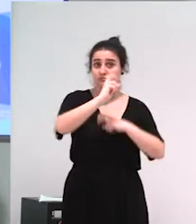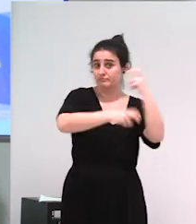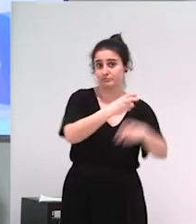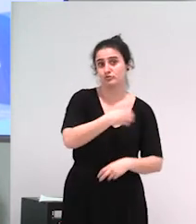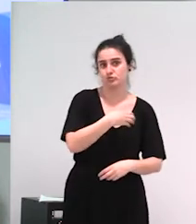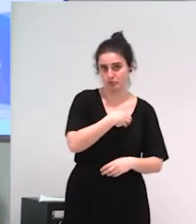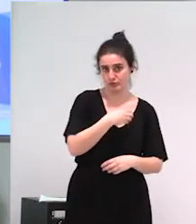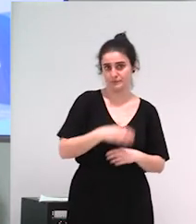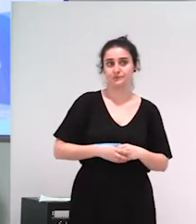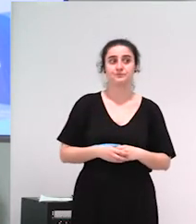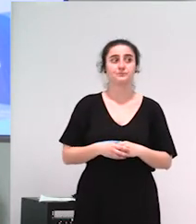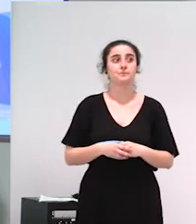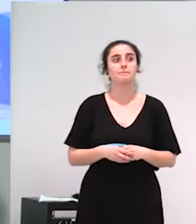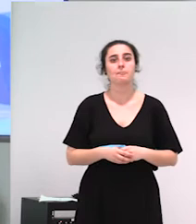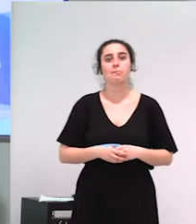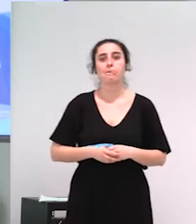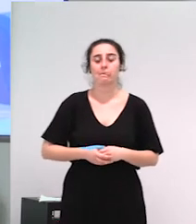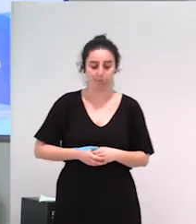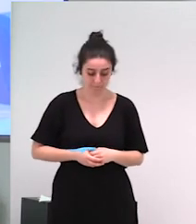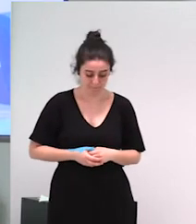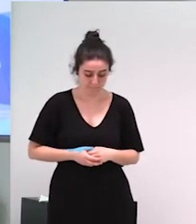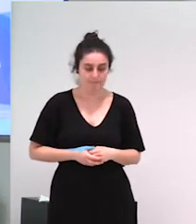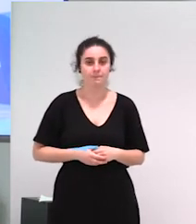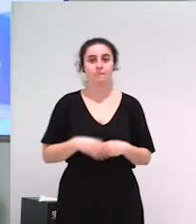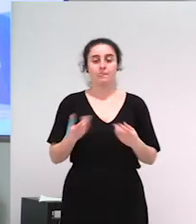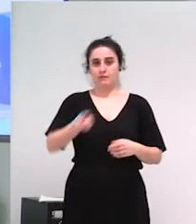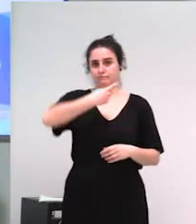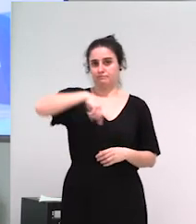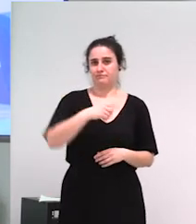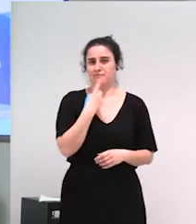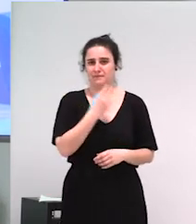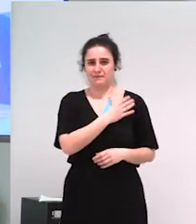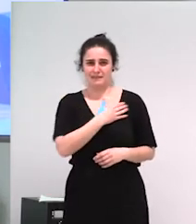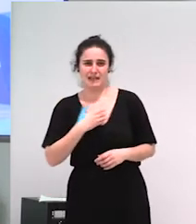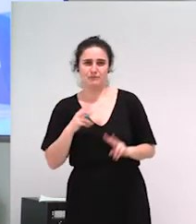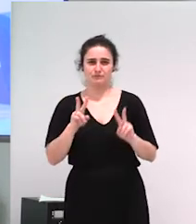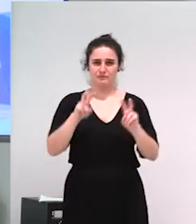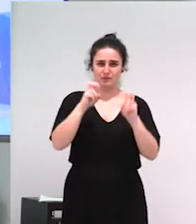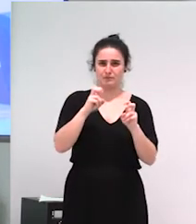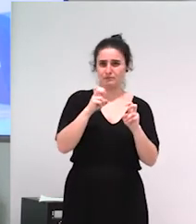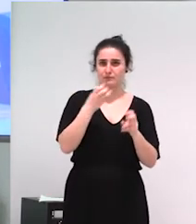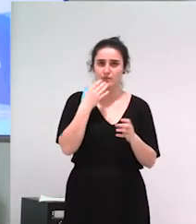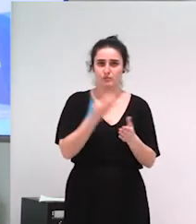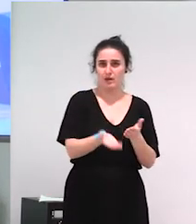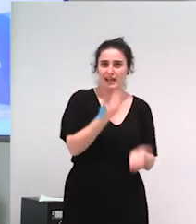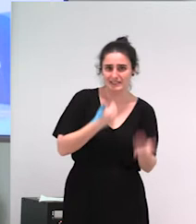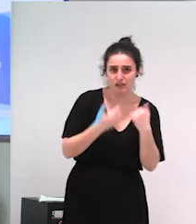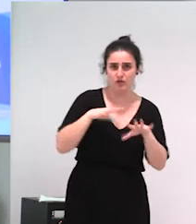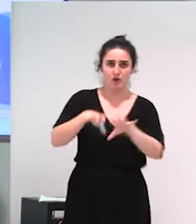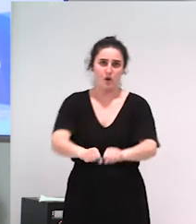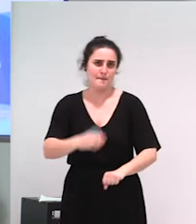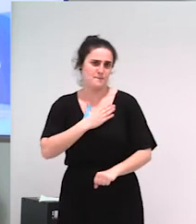En este sentido, planteamos que queremos erradicar todas las formas de explotación, de extracción y apropiación que se